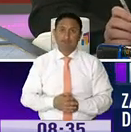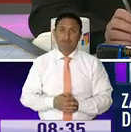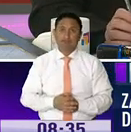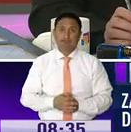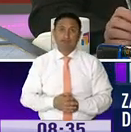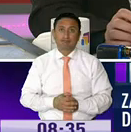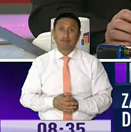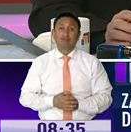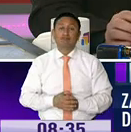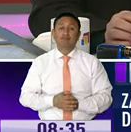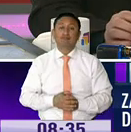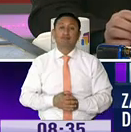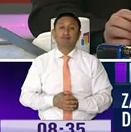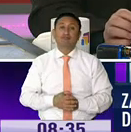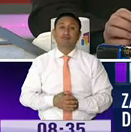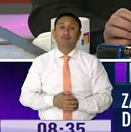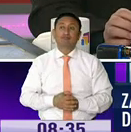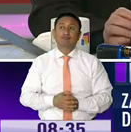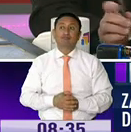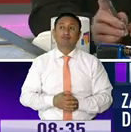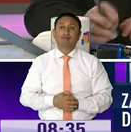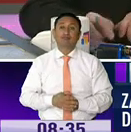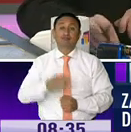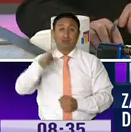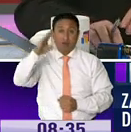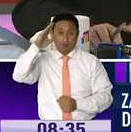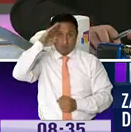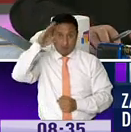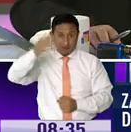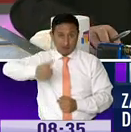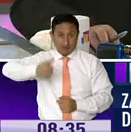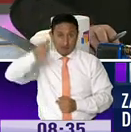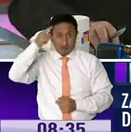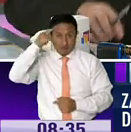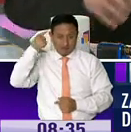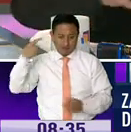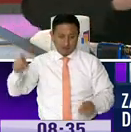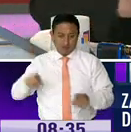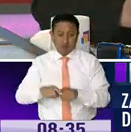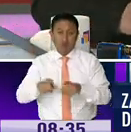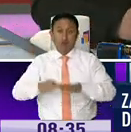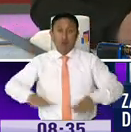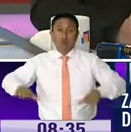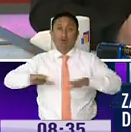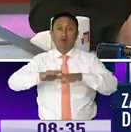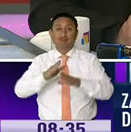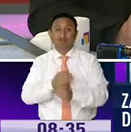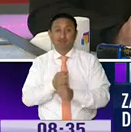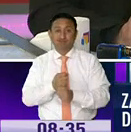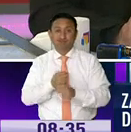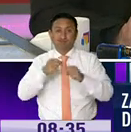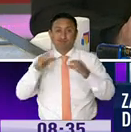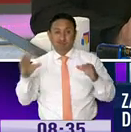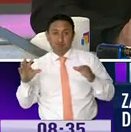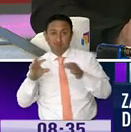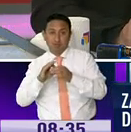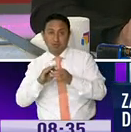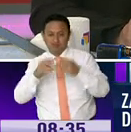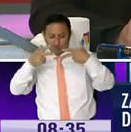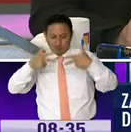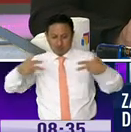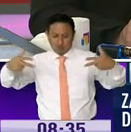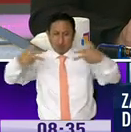a toda la política que establece tanto el Ejército como la Policía. En el caso de Guayaquil, al ser ya una zona de seguridad, estamos muy enlazados con la videovigilancia.